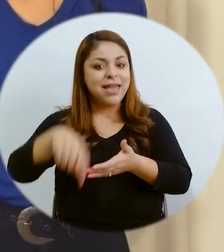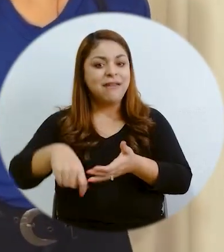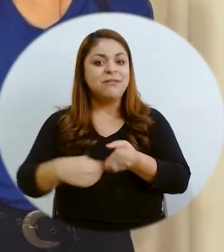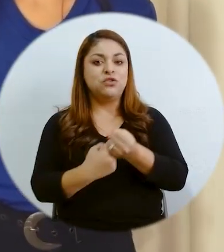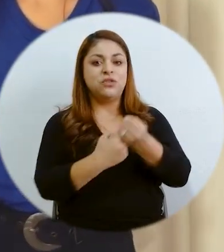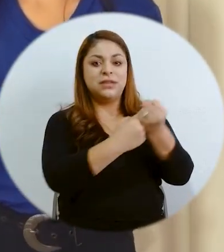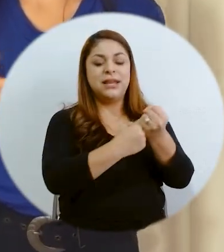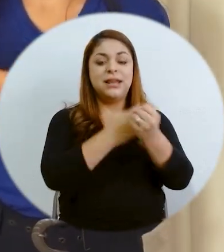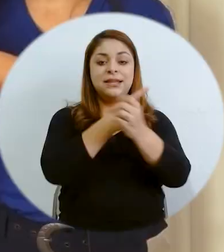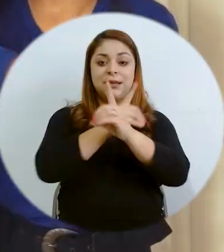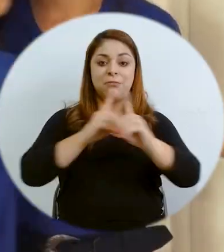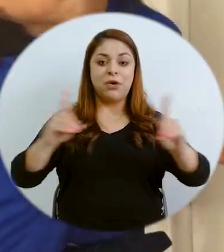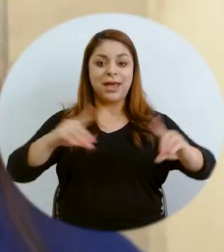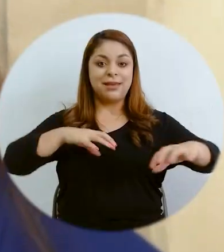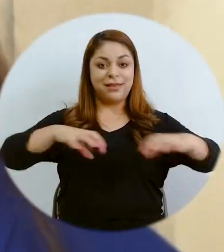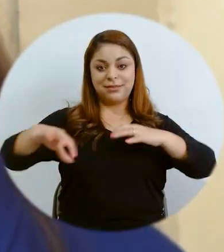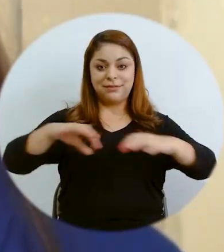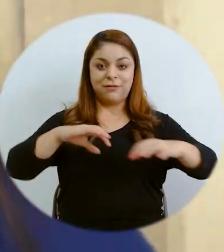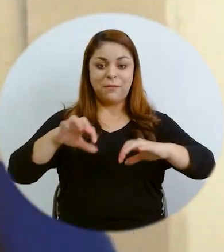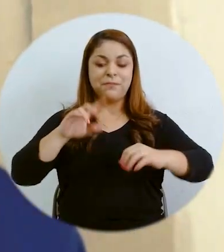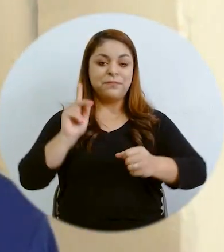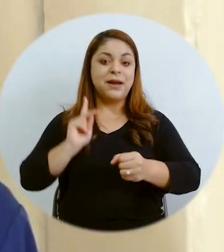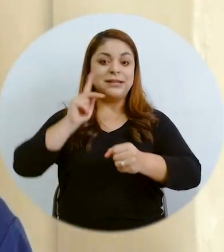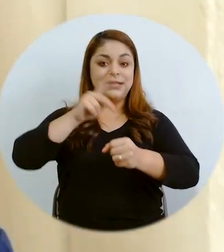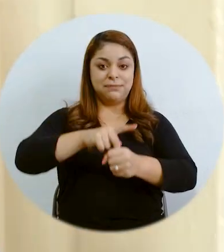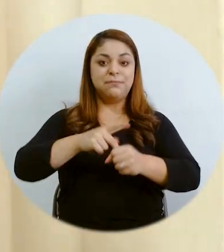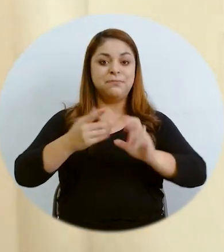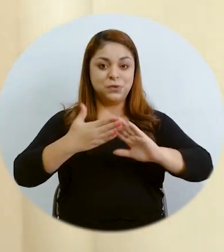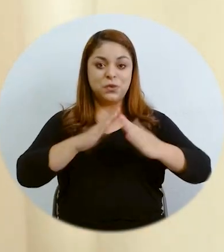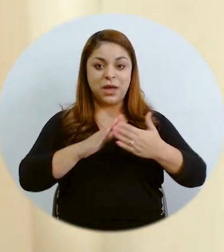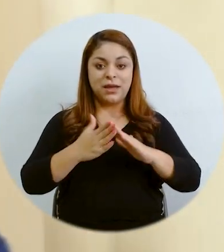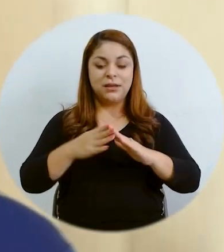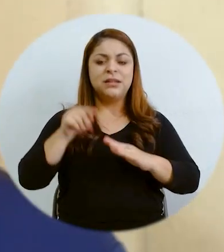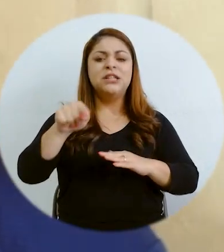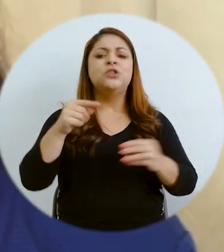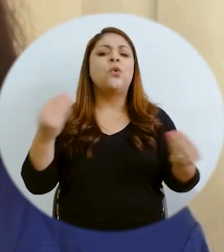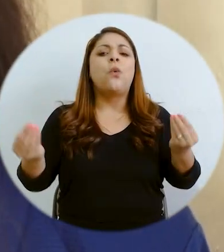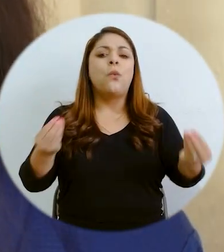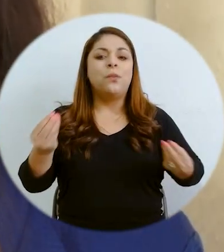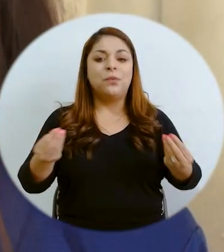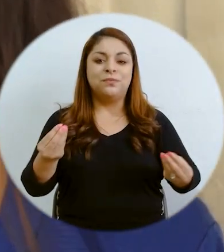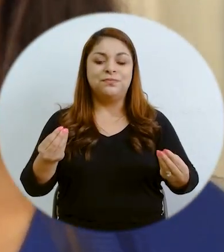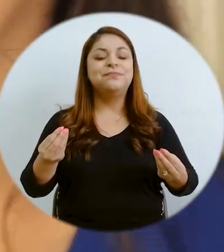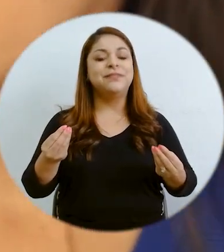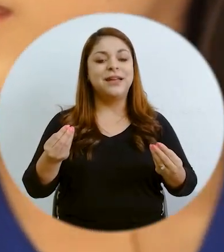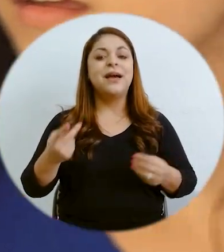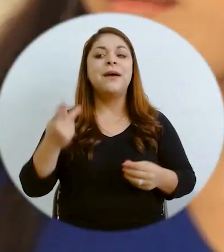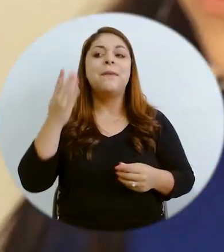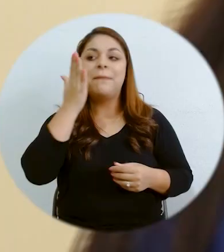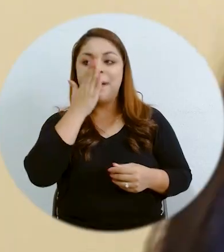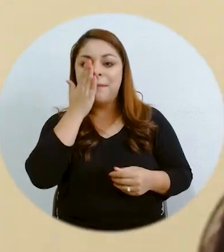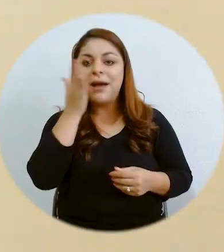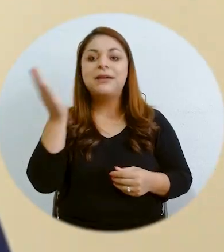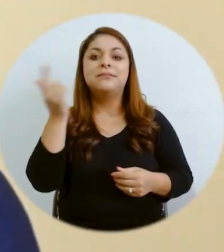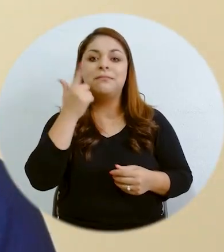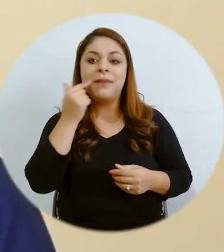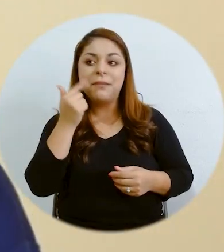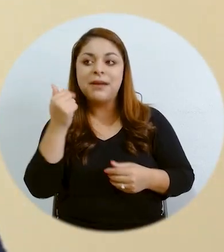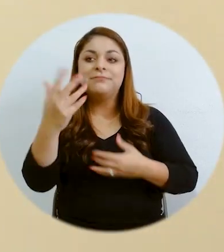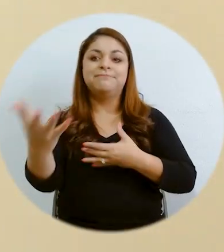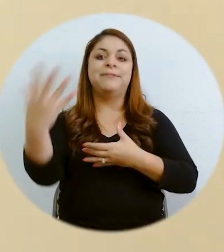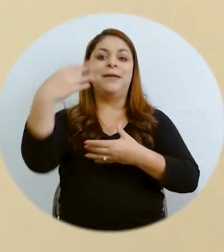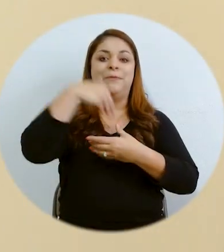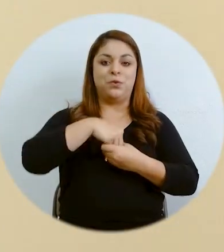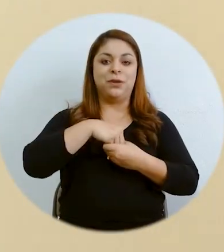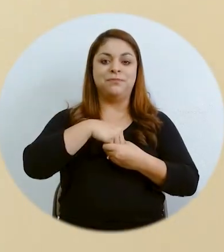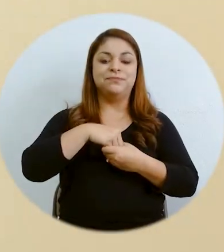sostener una democracia activa de participación ciudadana. ¿Y esto cómo se hace? Cuando involucramos a las madres y a los padres